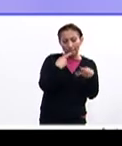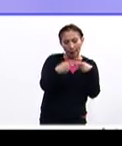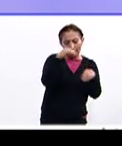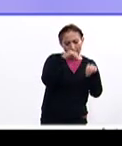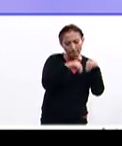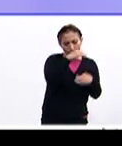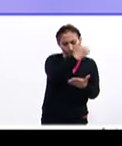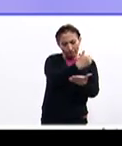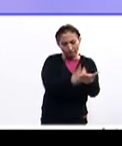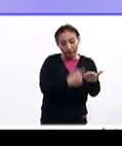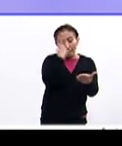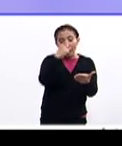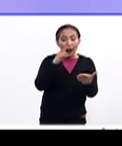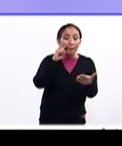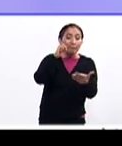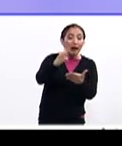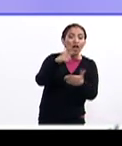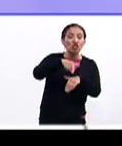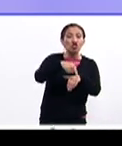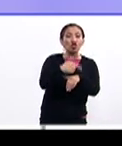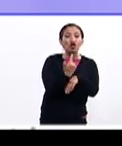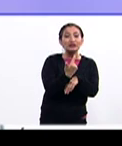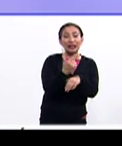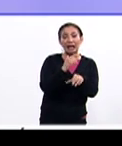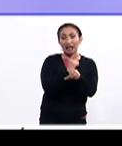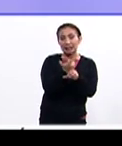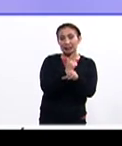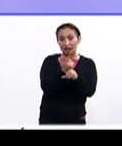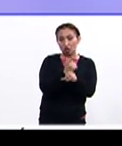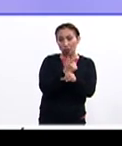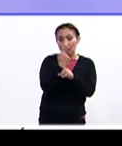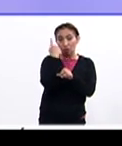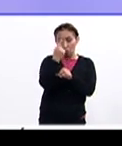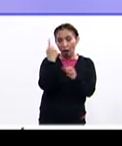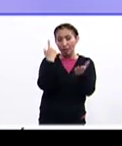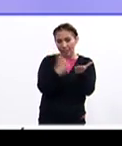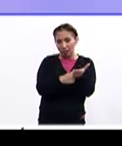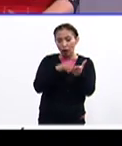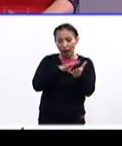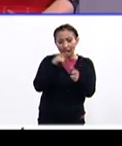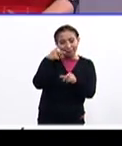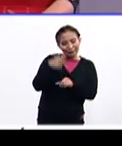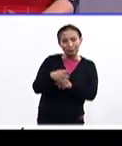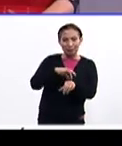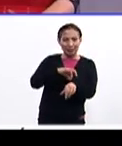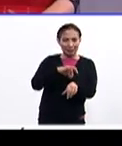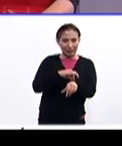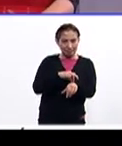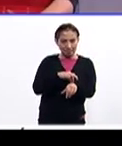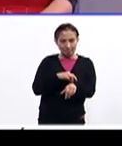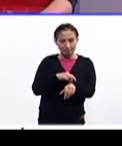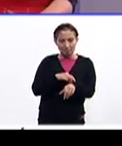preparando el documento para la acreditación de 12 carreras. En ellas, dentro de ellas, se encuentra medicina. Uh-huh. En